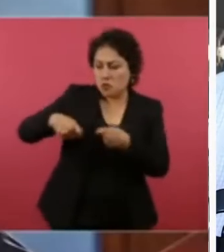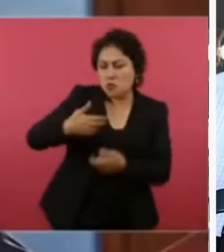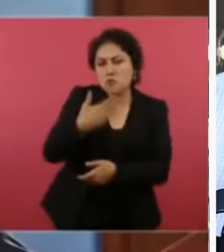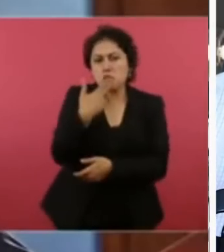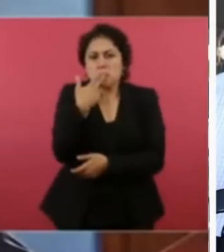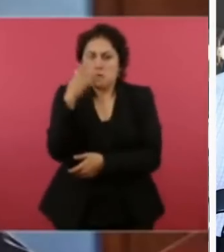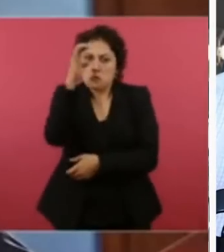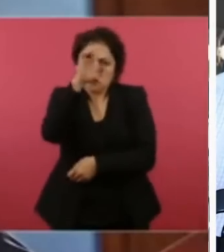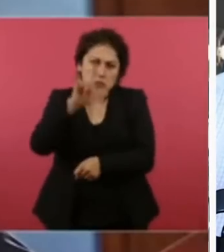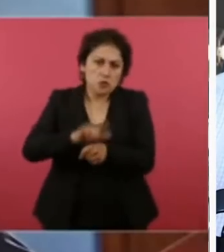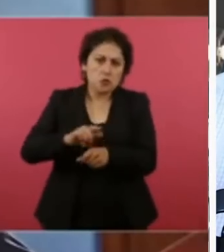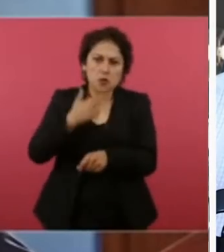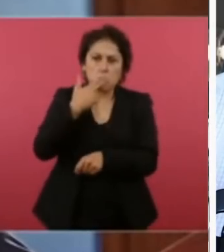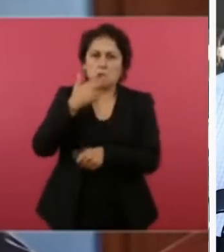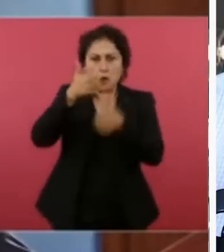sus culturas.